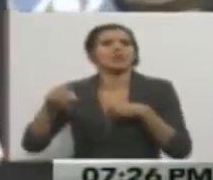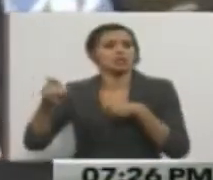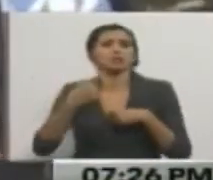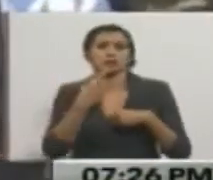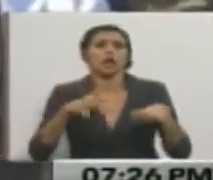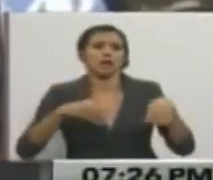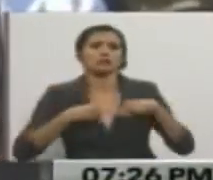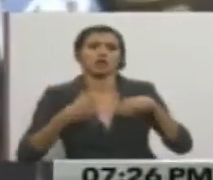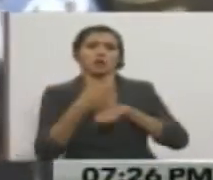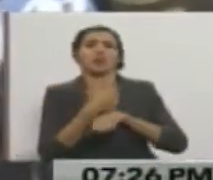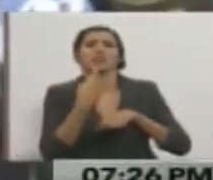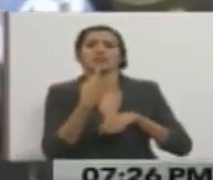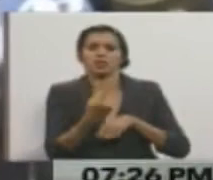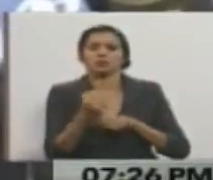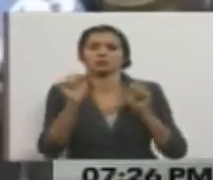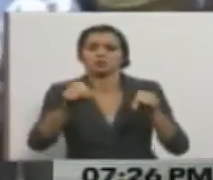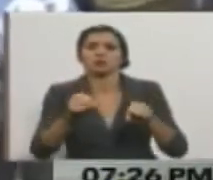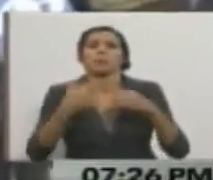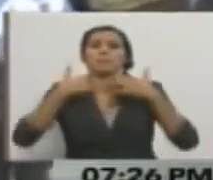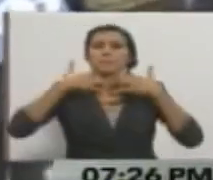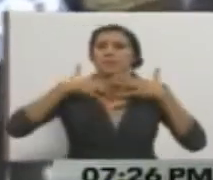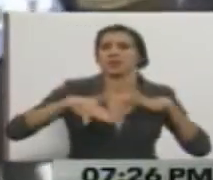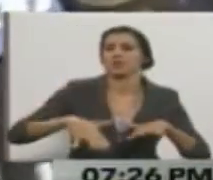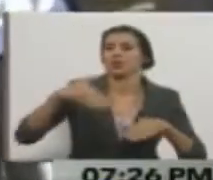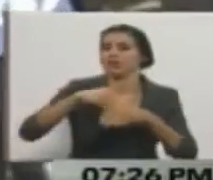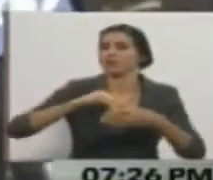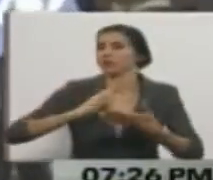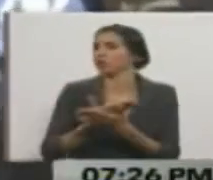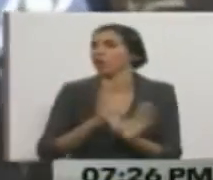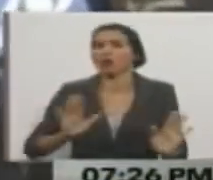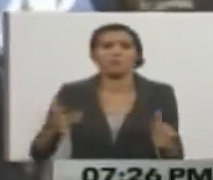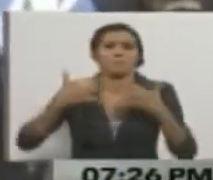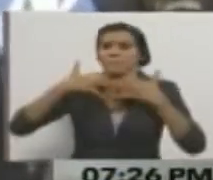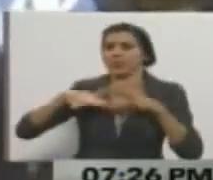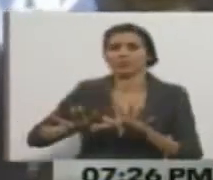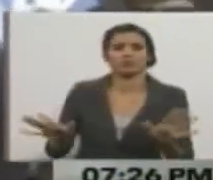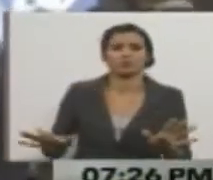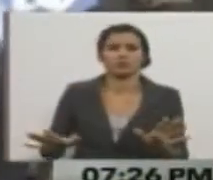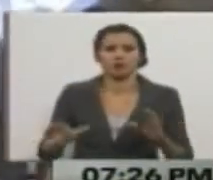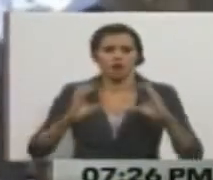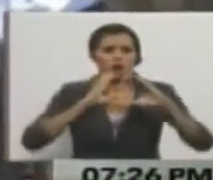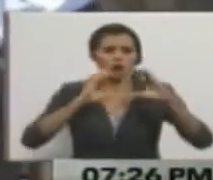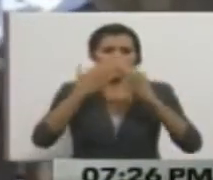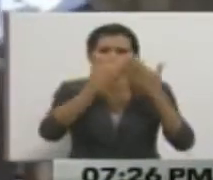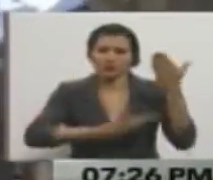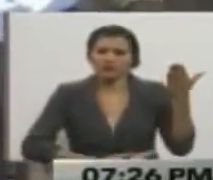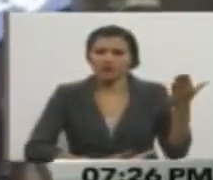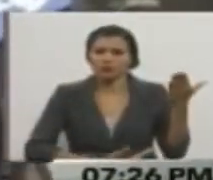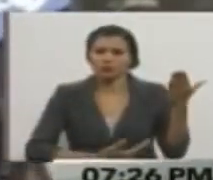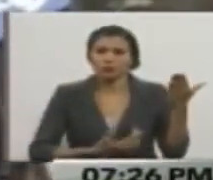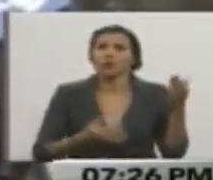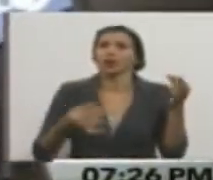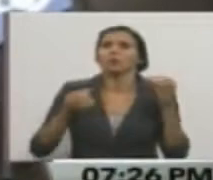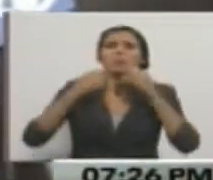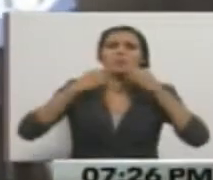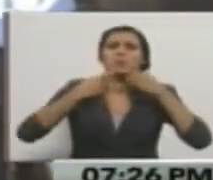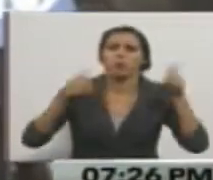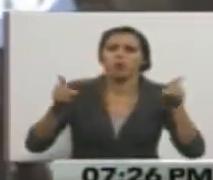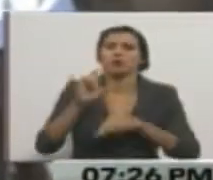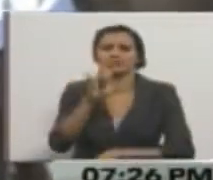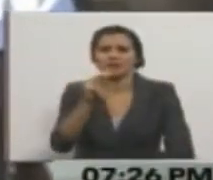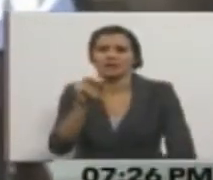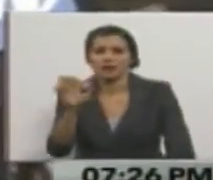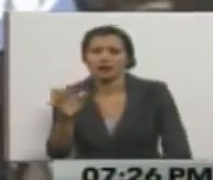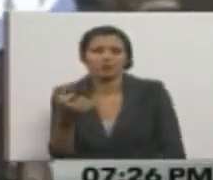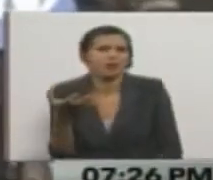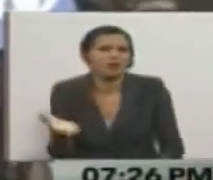de decretar que perdieron el referendo revocatorio. Este comunicado, esta nota de prensa que acaba de emitir el Consejo Nacional